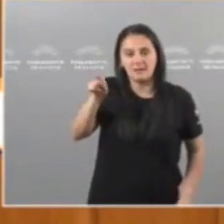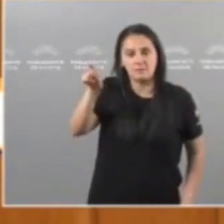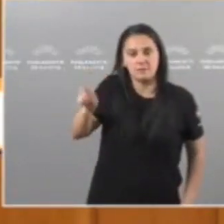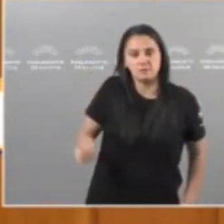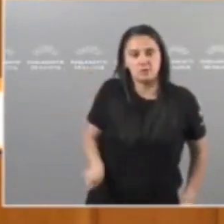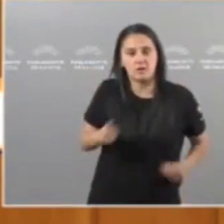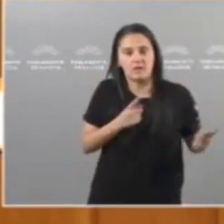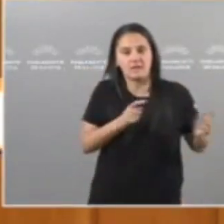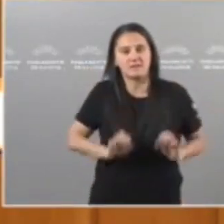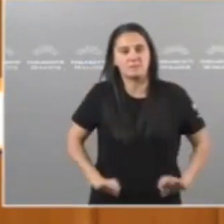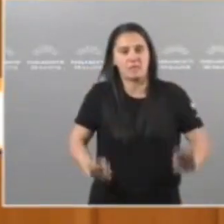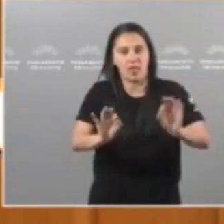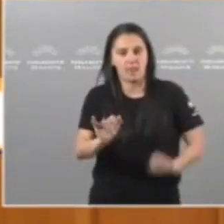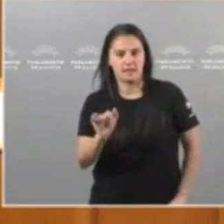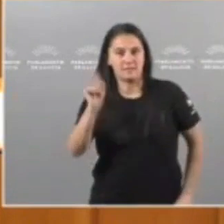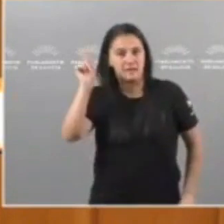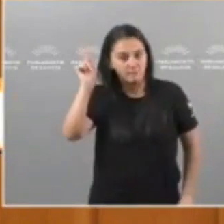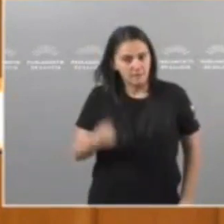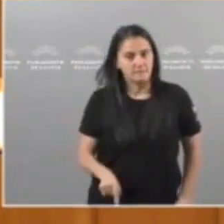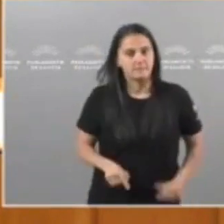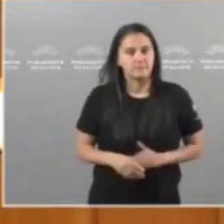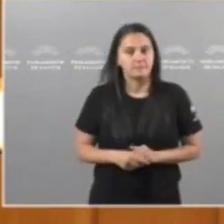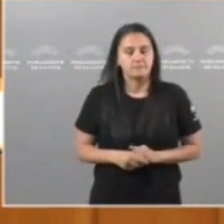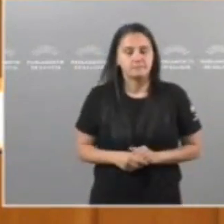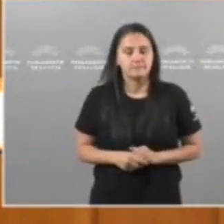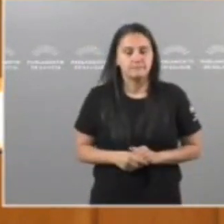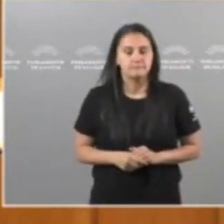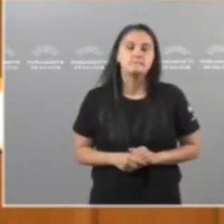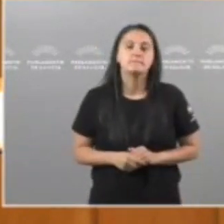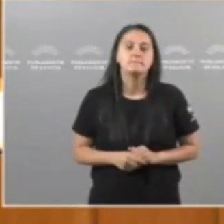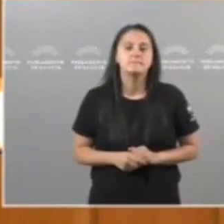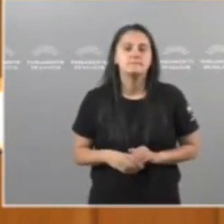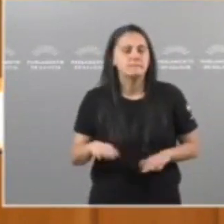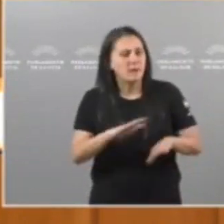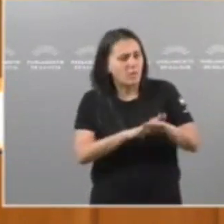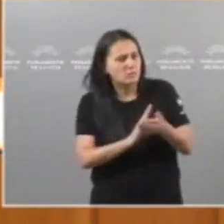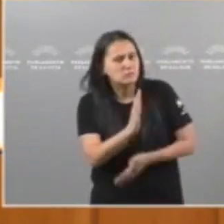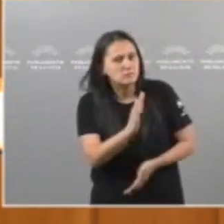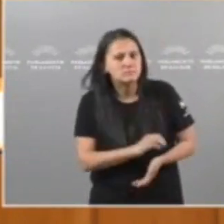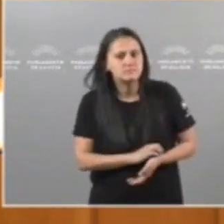ten necesidades especiais tamén. E entonces, perdón?